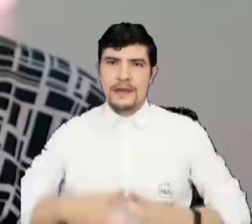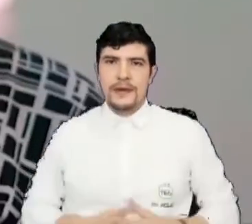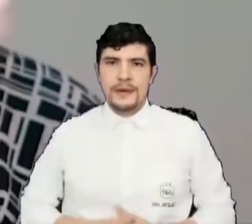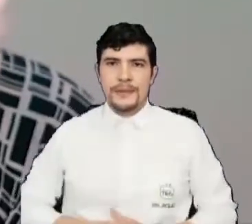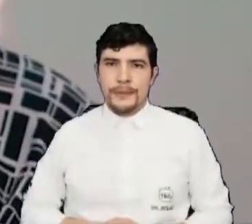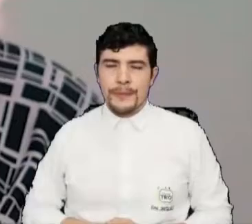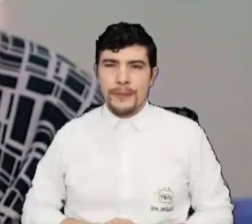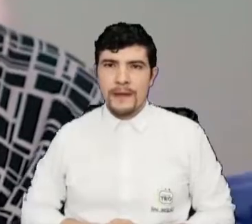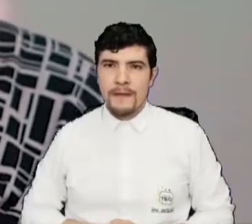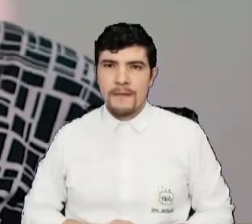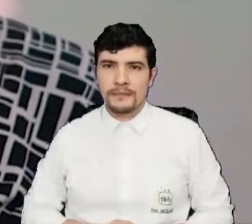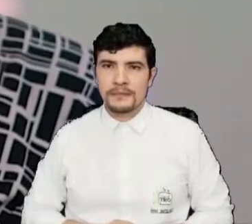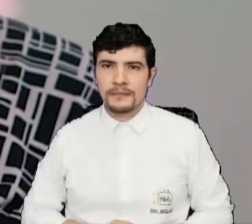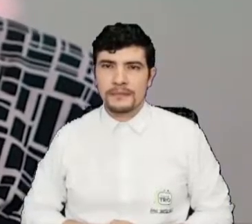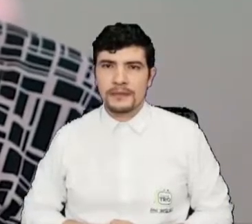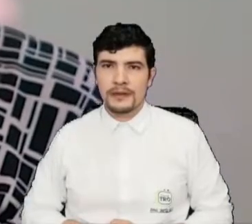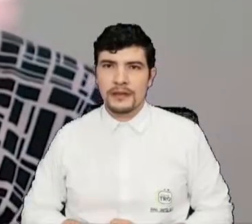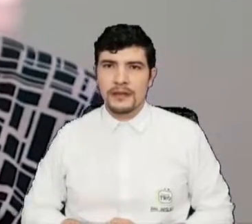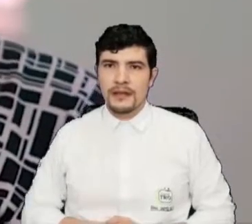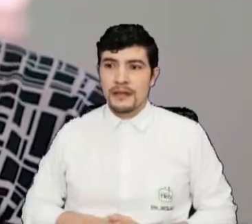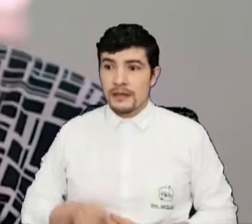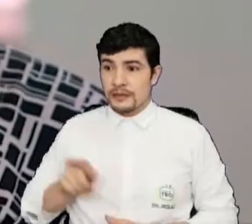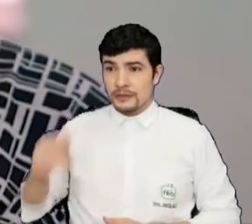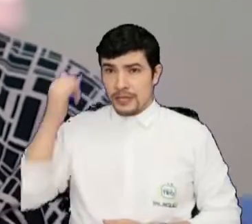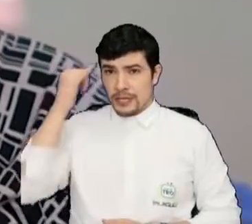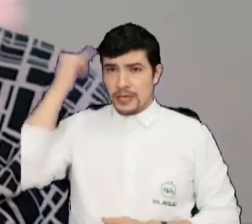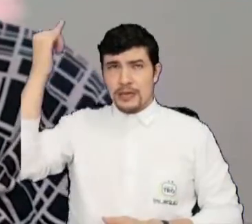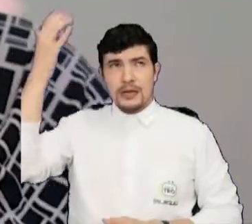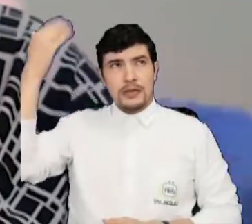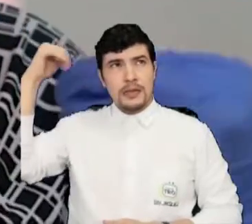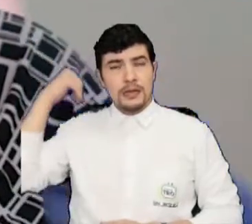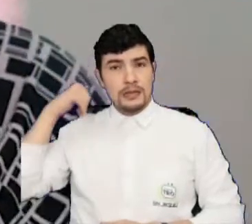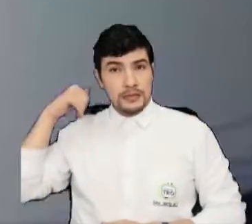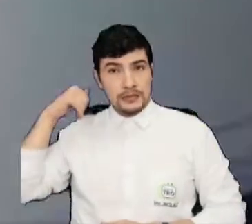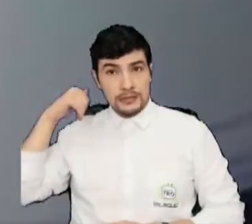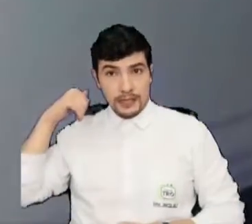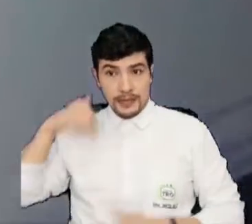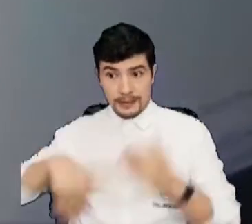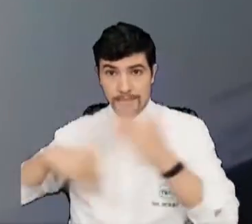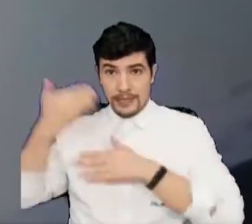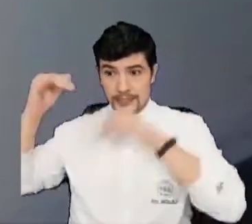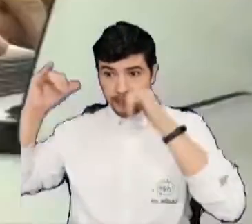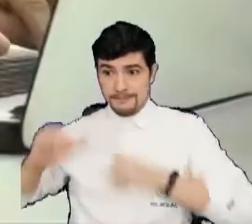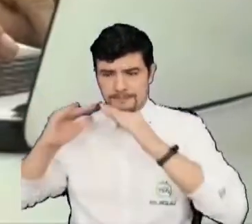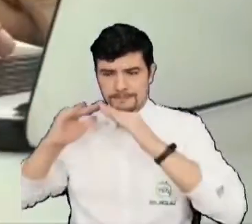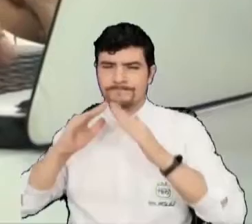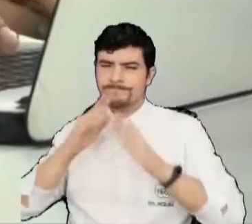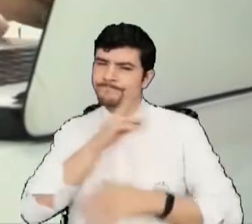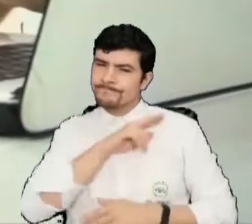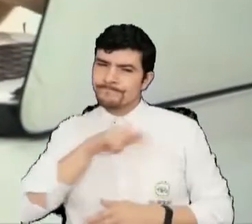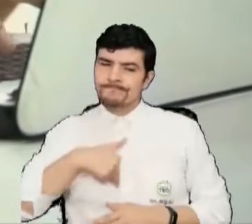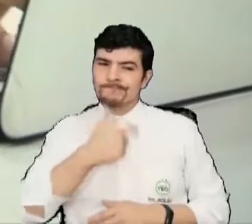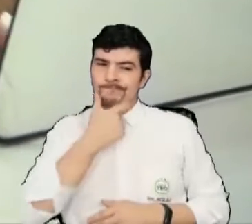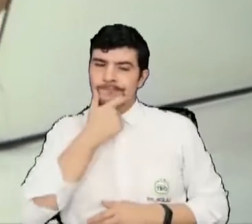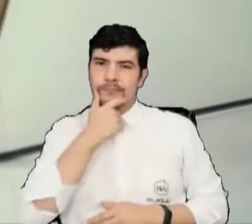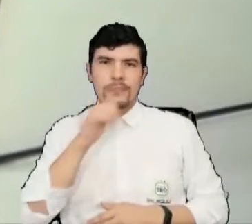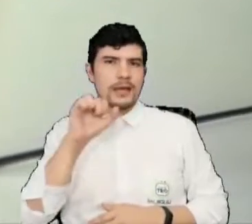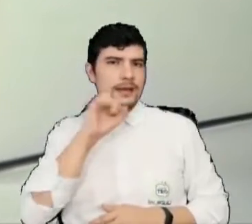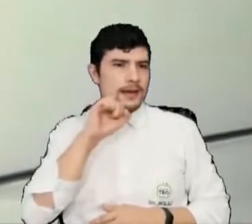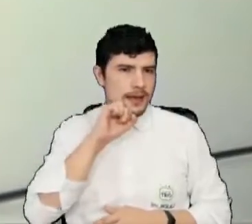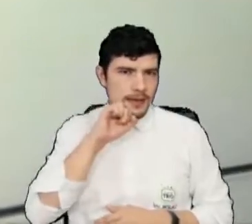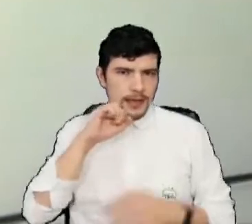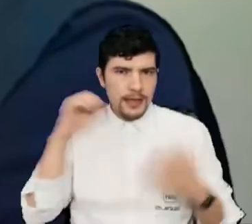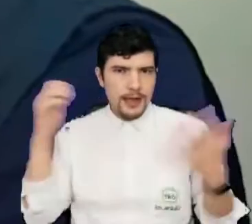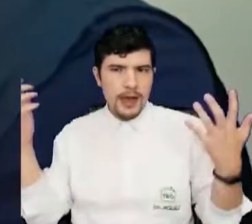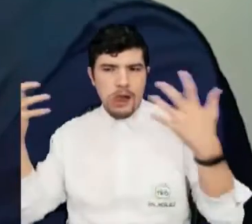iniciativa surgió desde el inicio a la pandemia de integrarnos nosotros barrancabermeja como distrito a la estrategia departamental donde